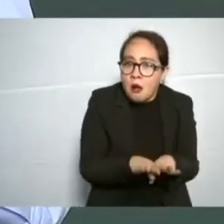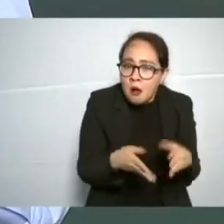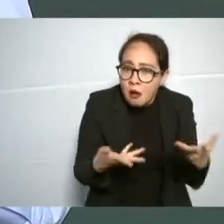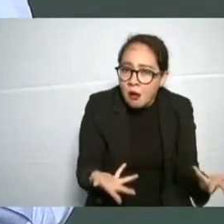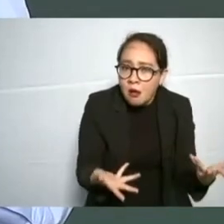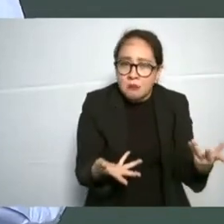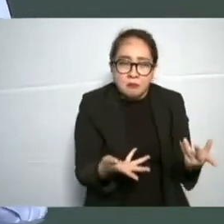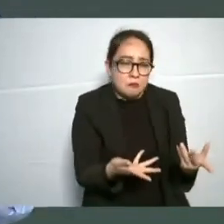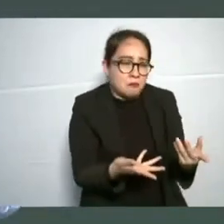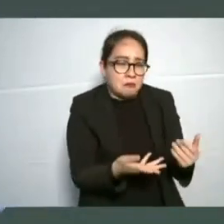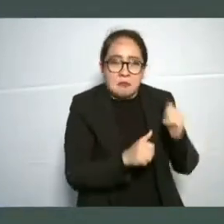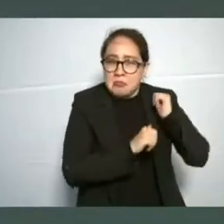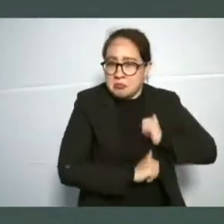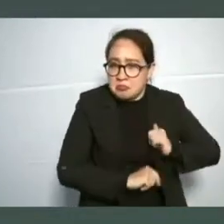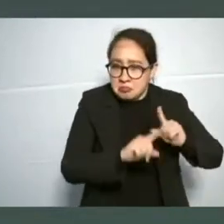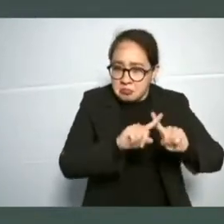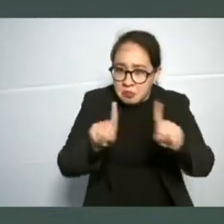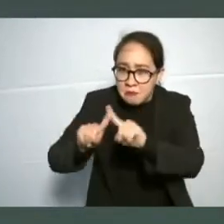a autoridades